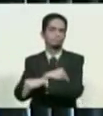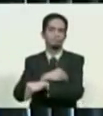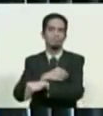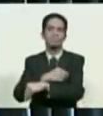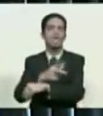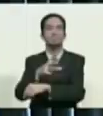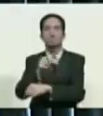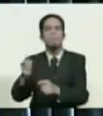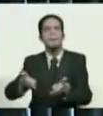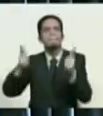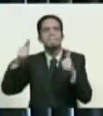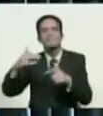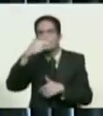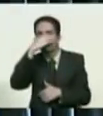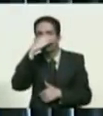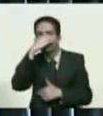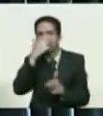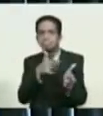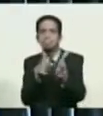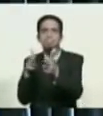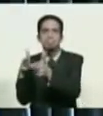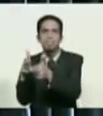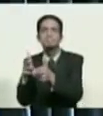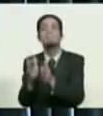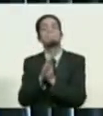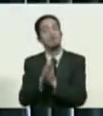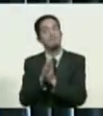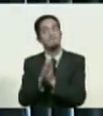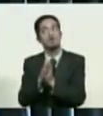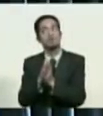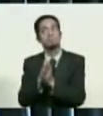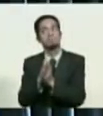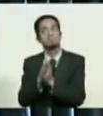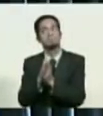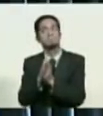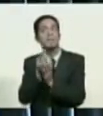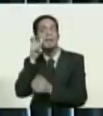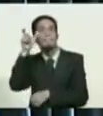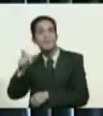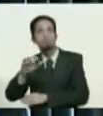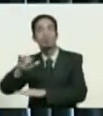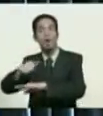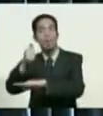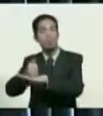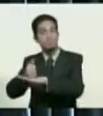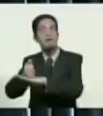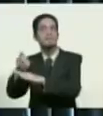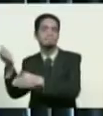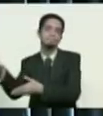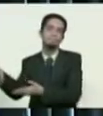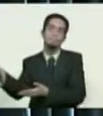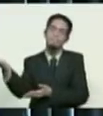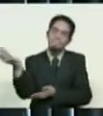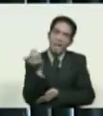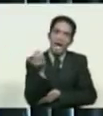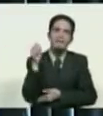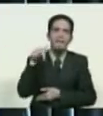territorio, pues entréguenlo a Raider Alexander Russo Márquez,